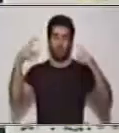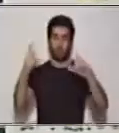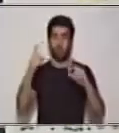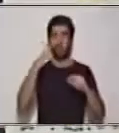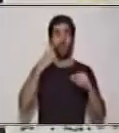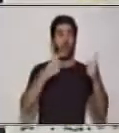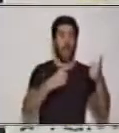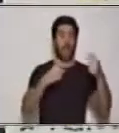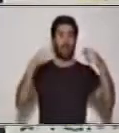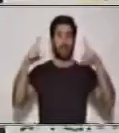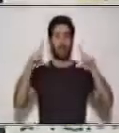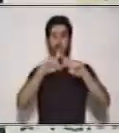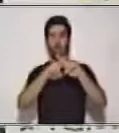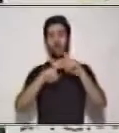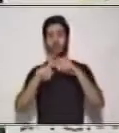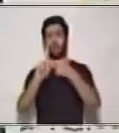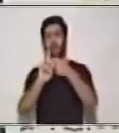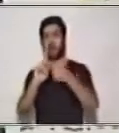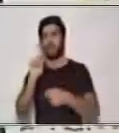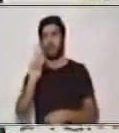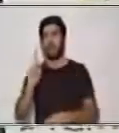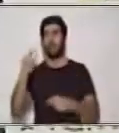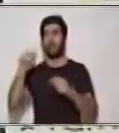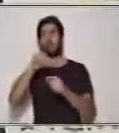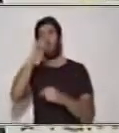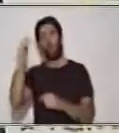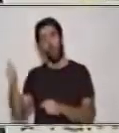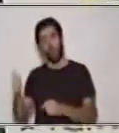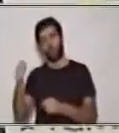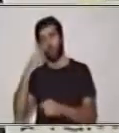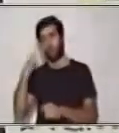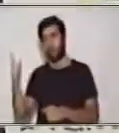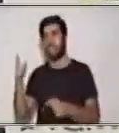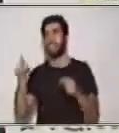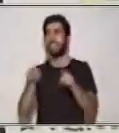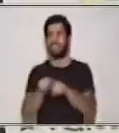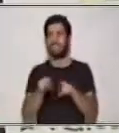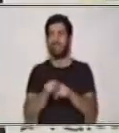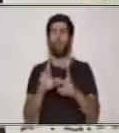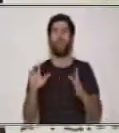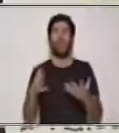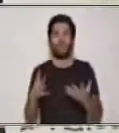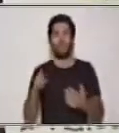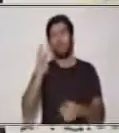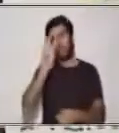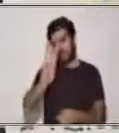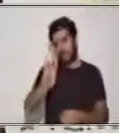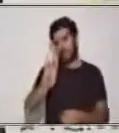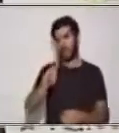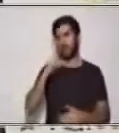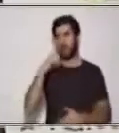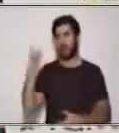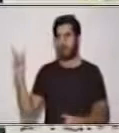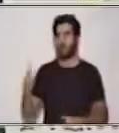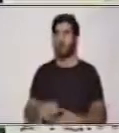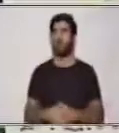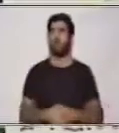nos queda Y. Y el común denominador en esos dos términos es 3.